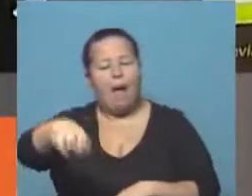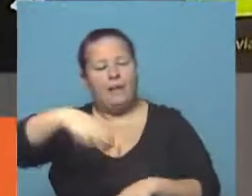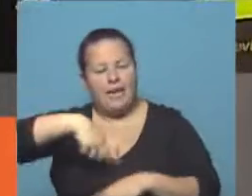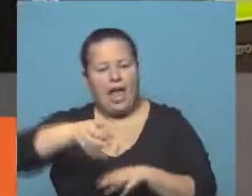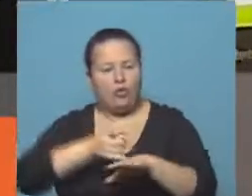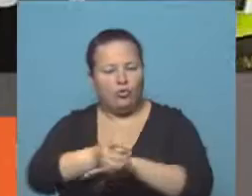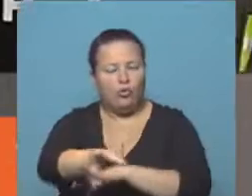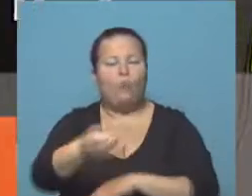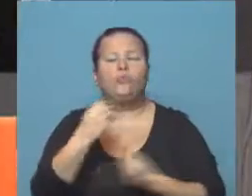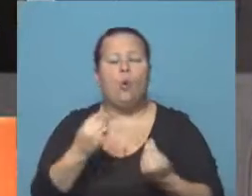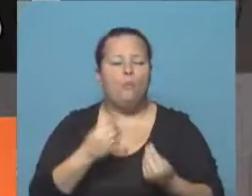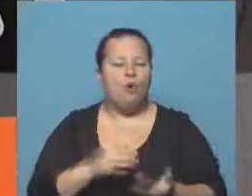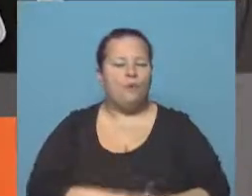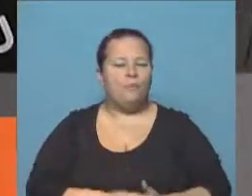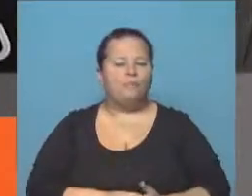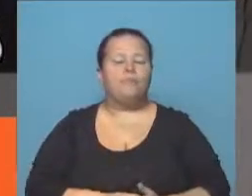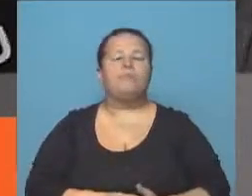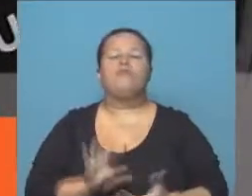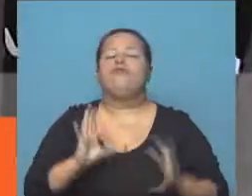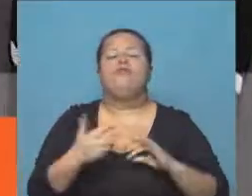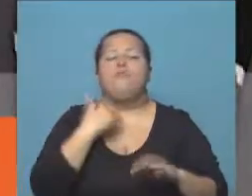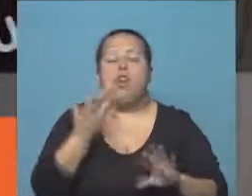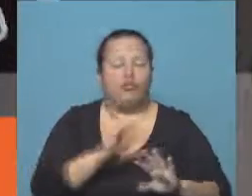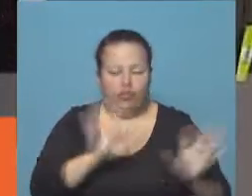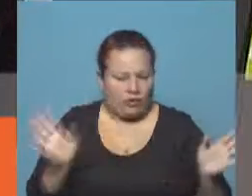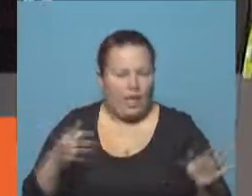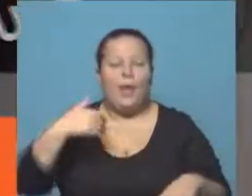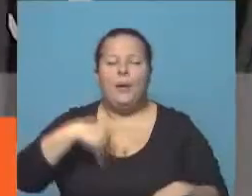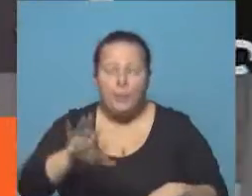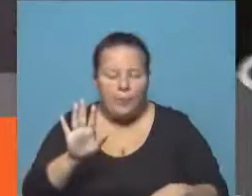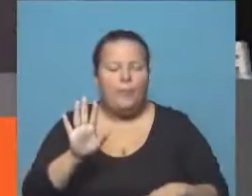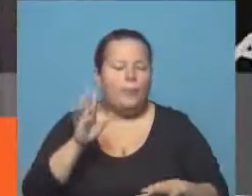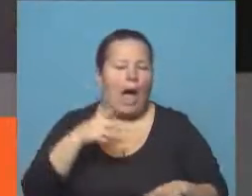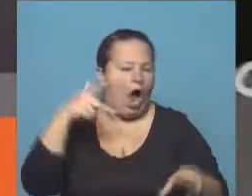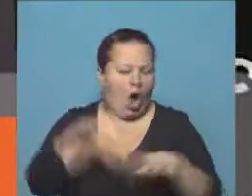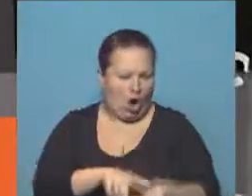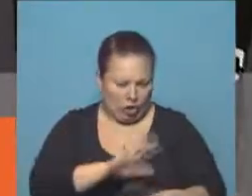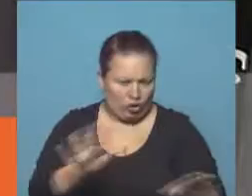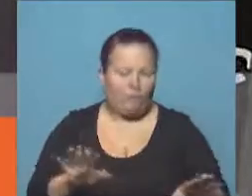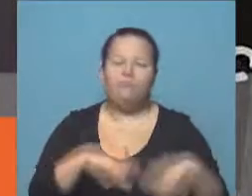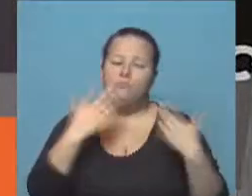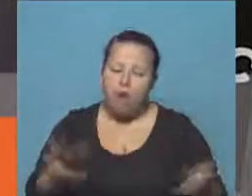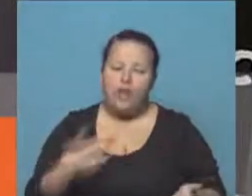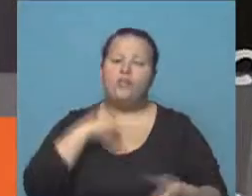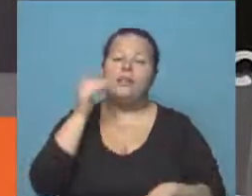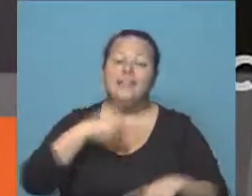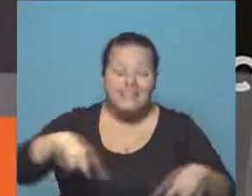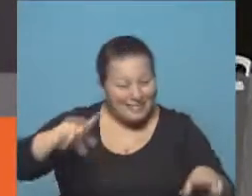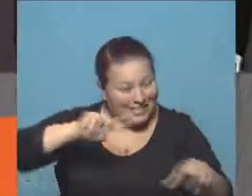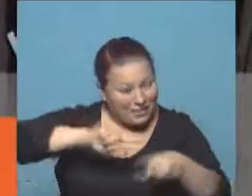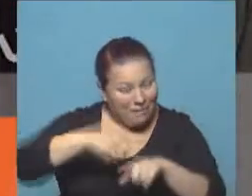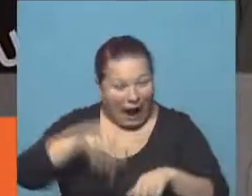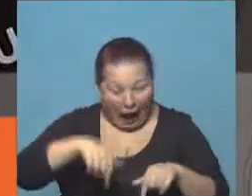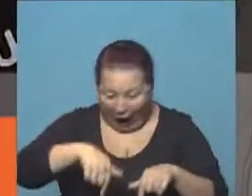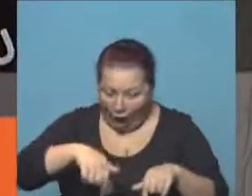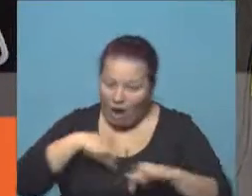vías de esta línea de subterráneos? De forma van a intervenir, pero lo van a interrumpir. Por eso le hacemos responsable a partir de